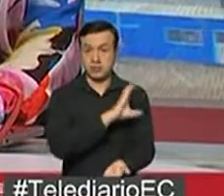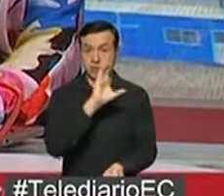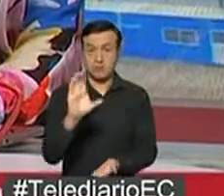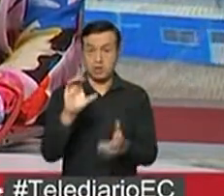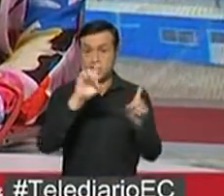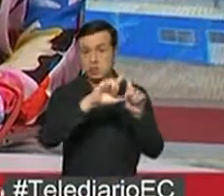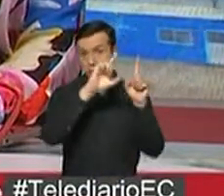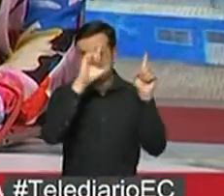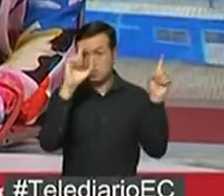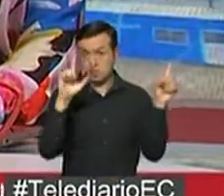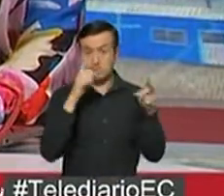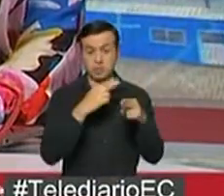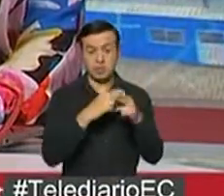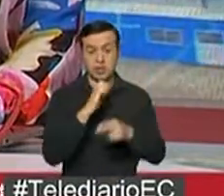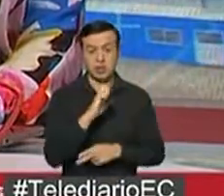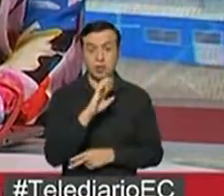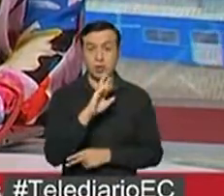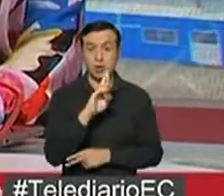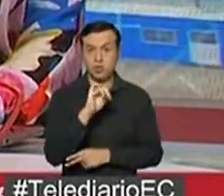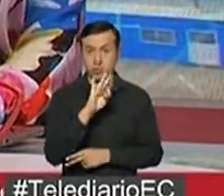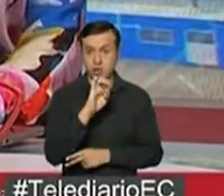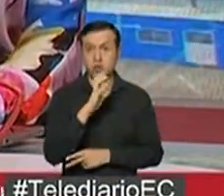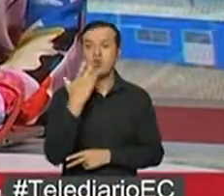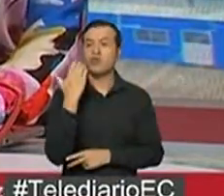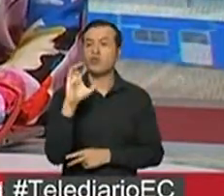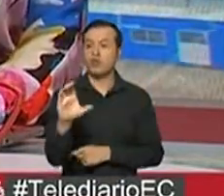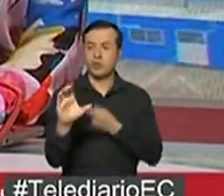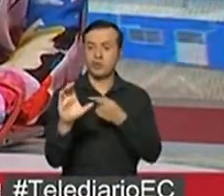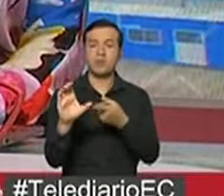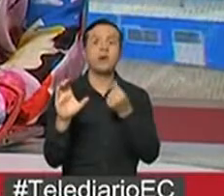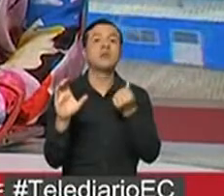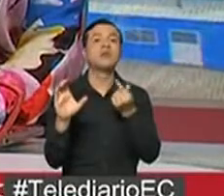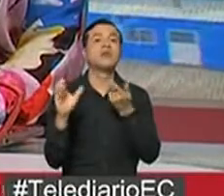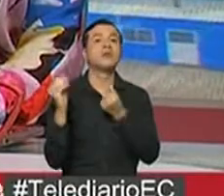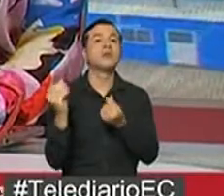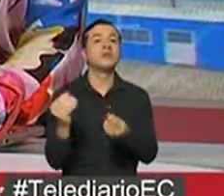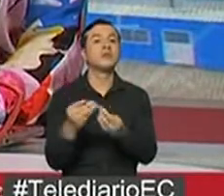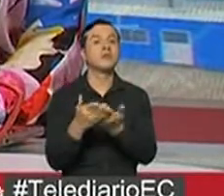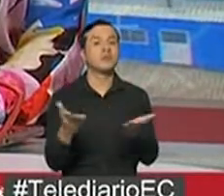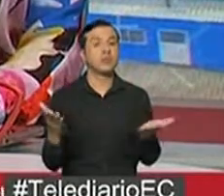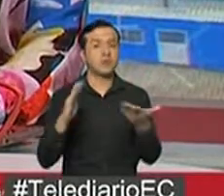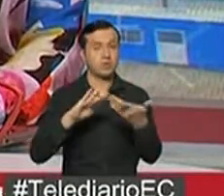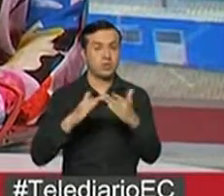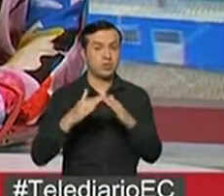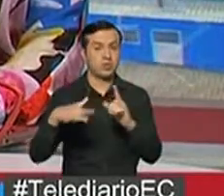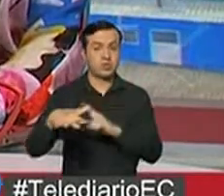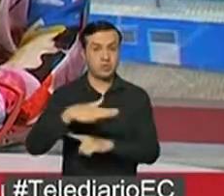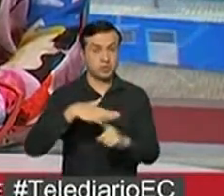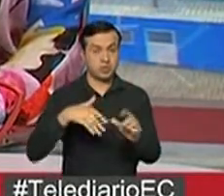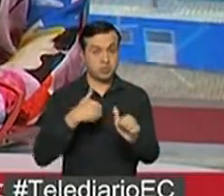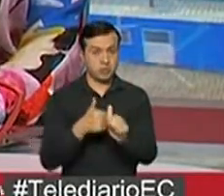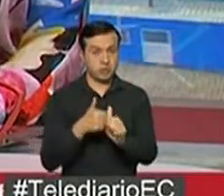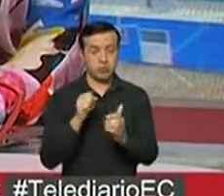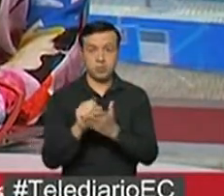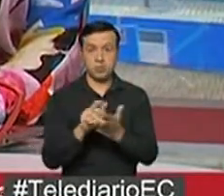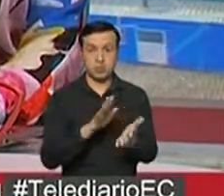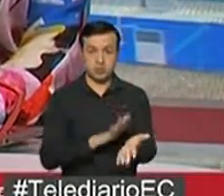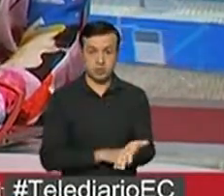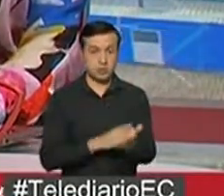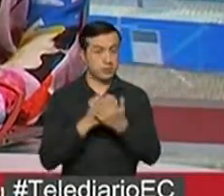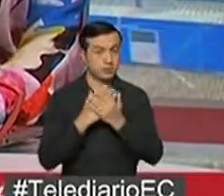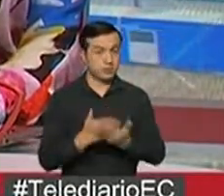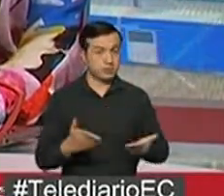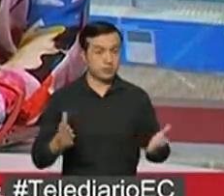minera ecuacorriente al gobierno ecuatoriano los recursos serán invertidos en las comunidades cercanas al proyecto mirador